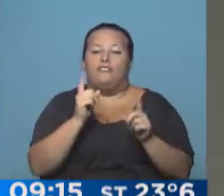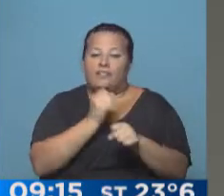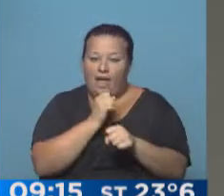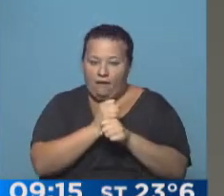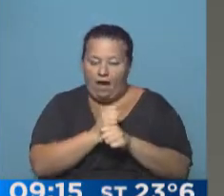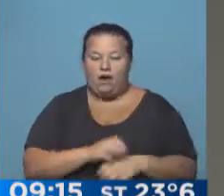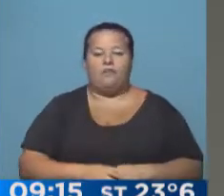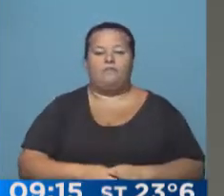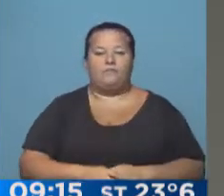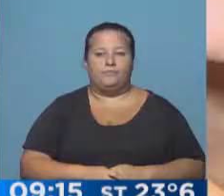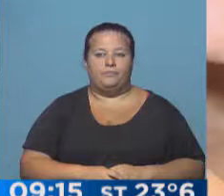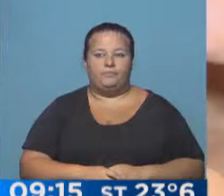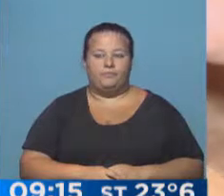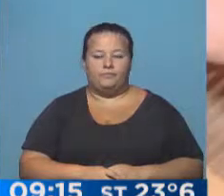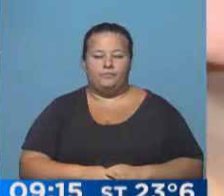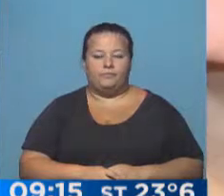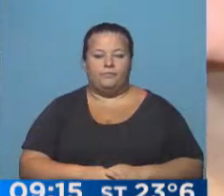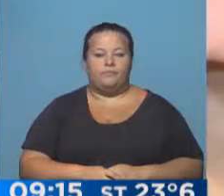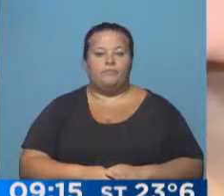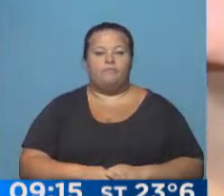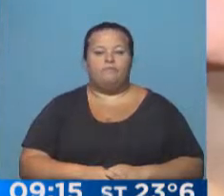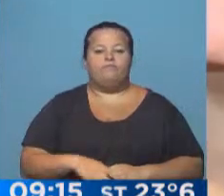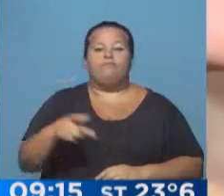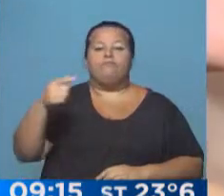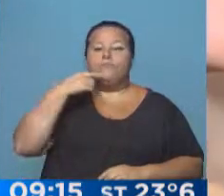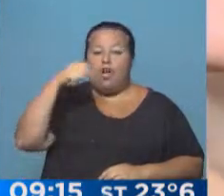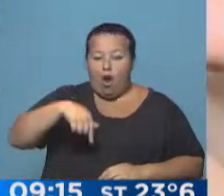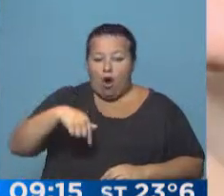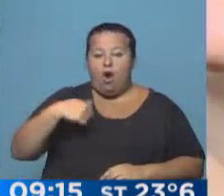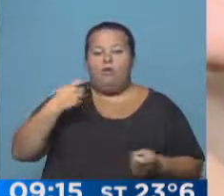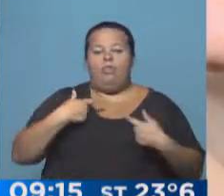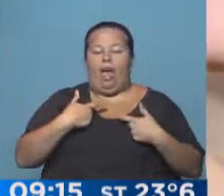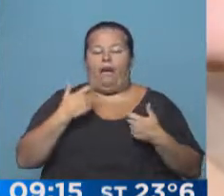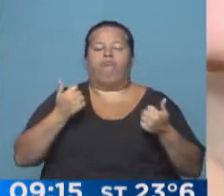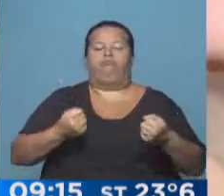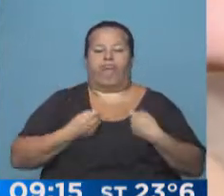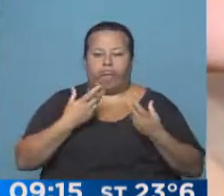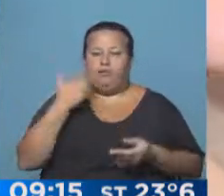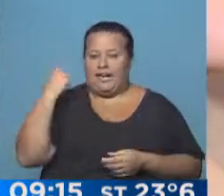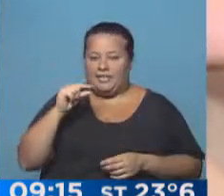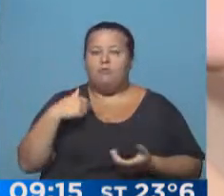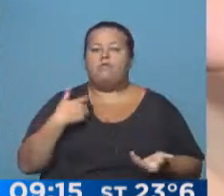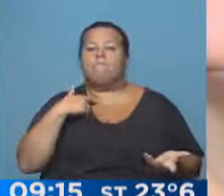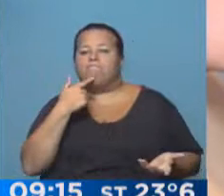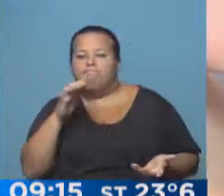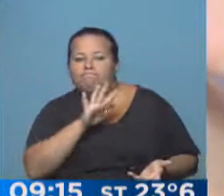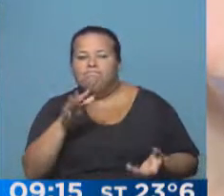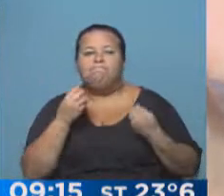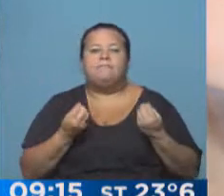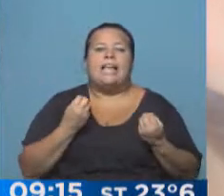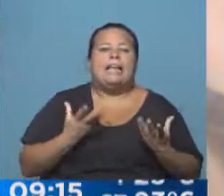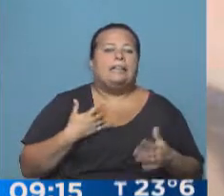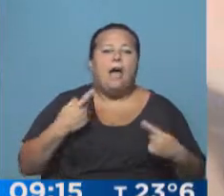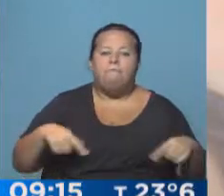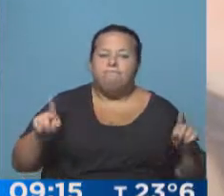los puestos de trabajo nos dieron hoy nos dio mucho aliento que nos dieron recién porque no sabíamos las cosas realmente cómo